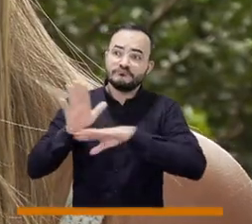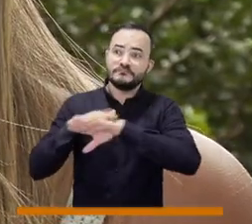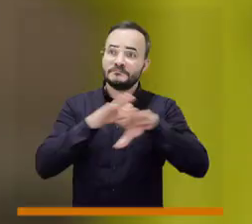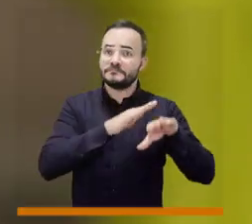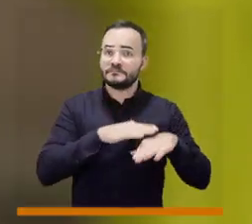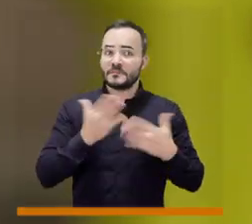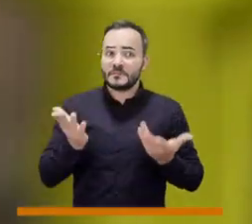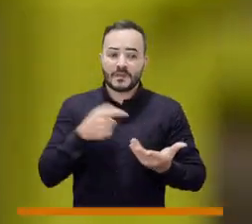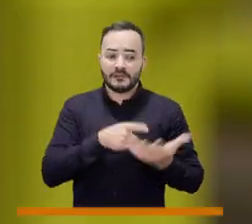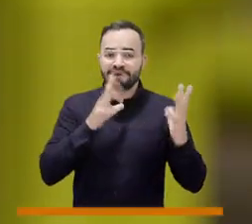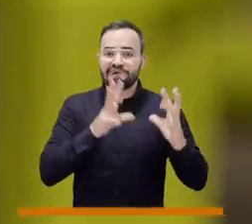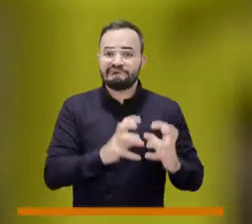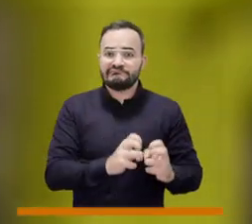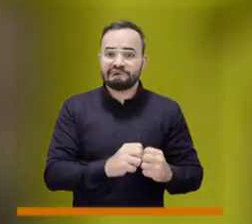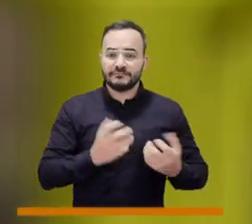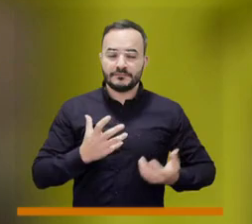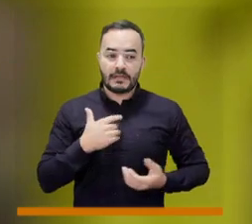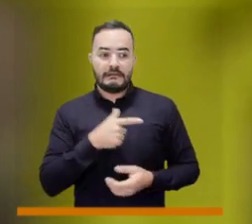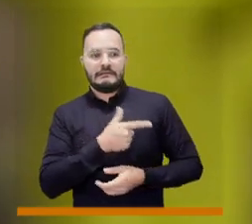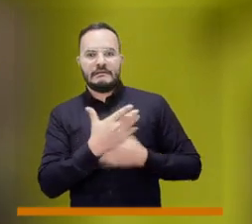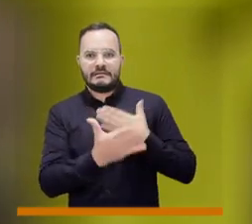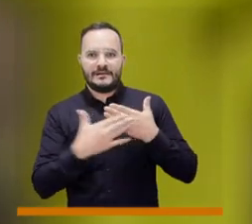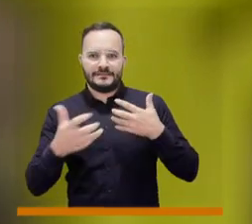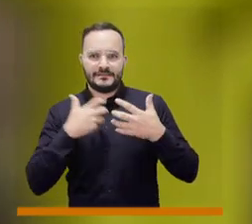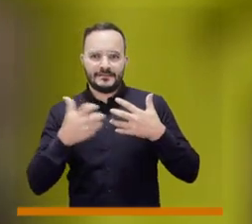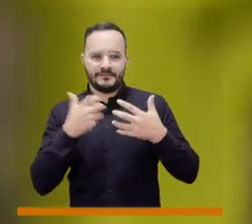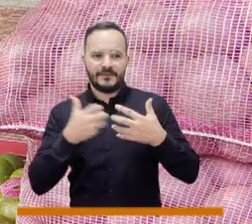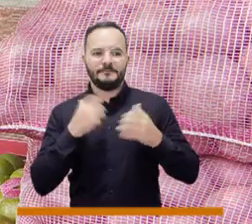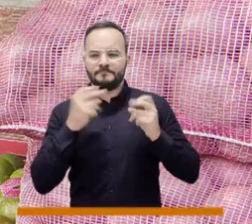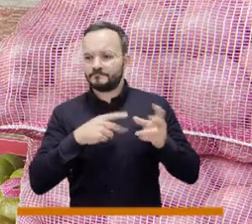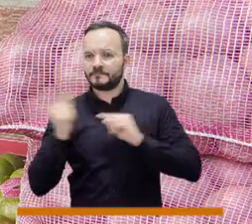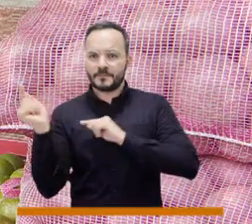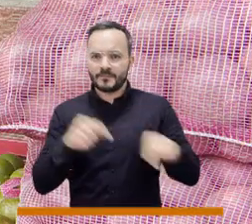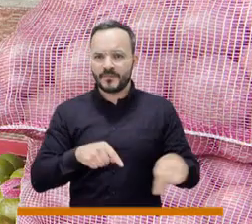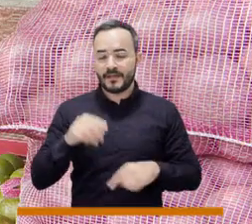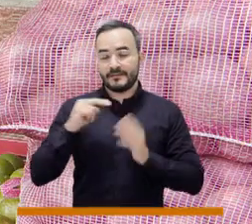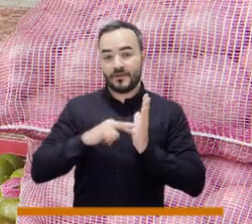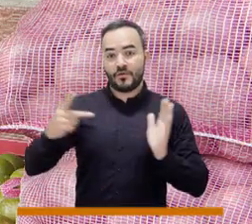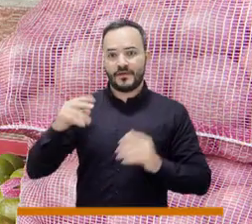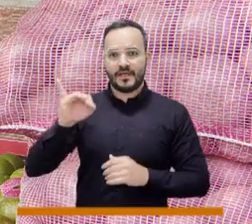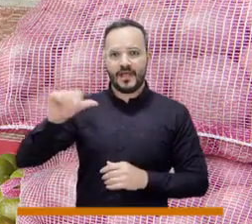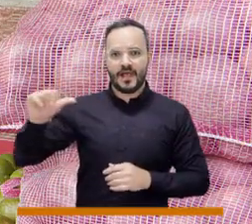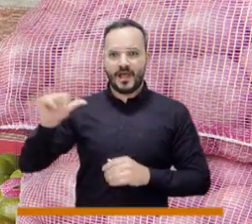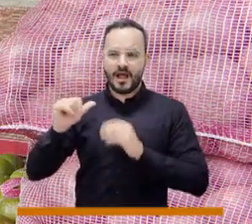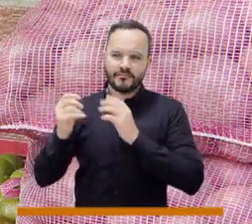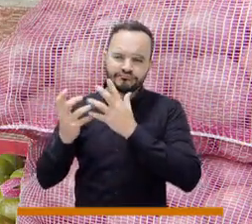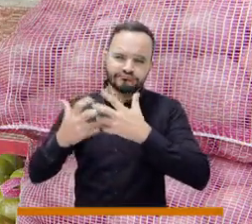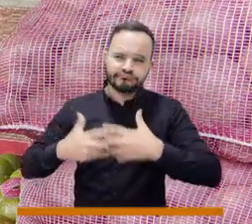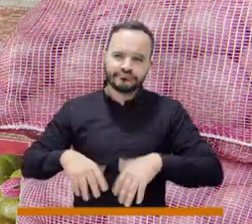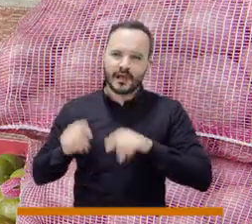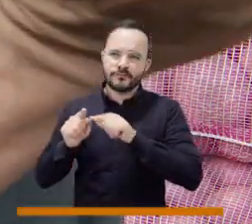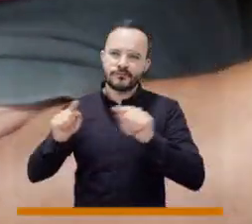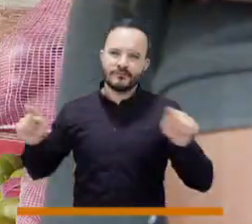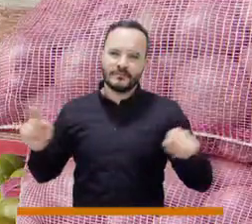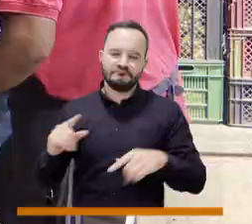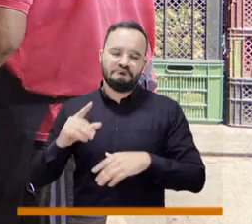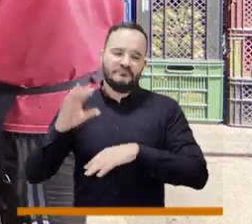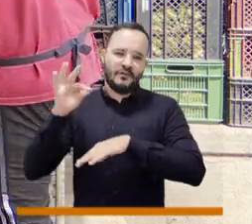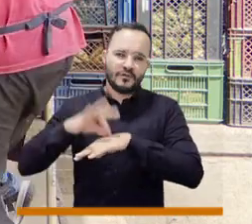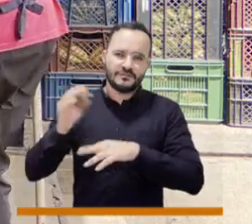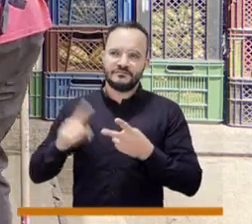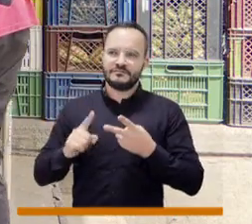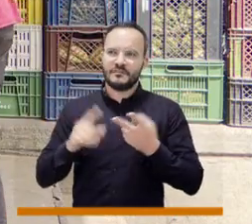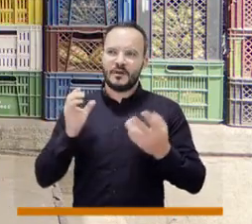sistema y nosotros, a través de rutinas de inteligencia artificial, encontramos una organización idónea como bancos de alimentos, fundaciones, que con